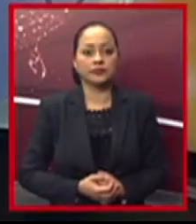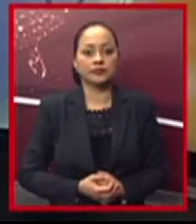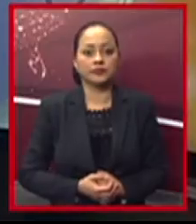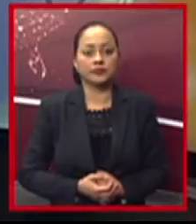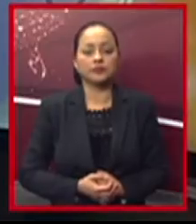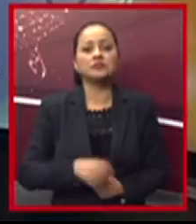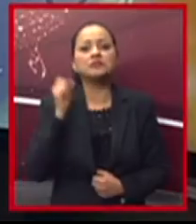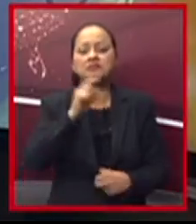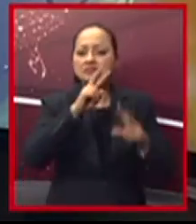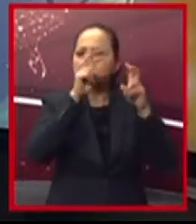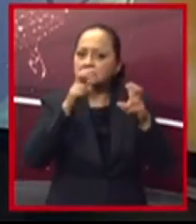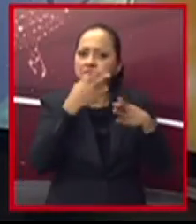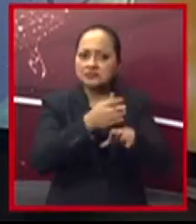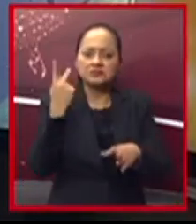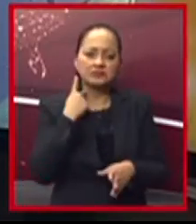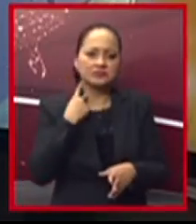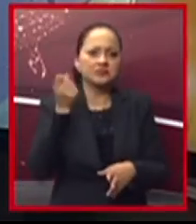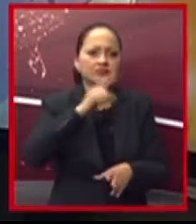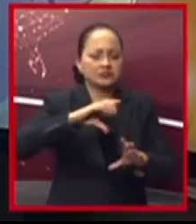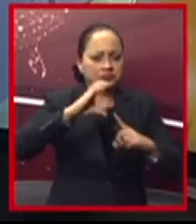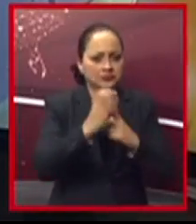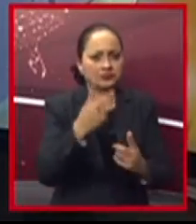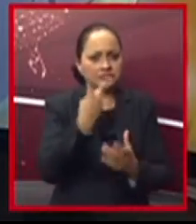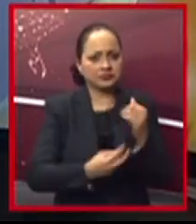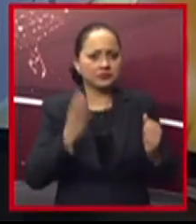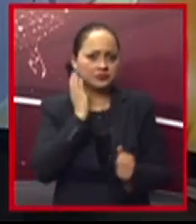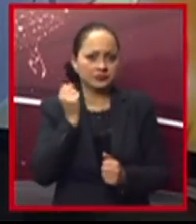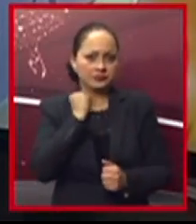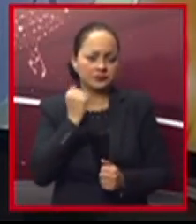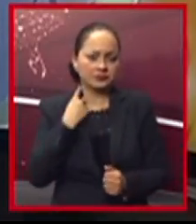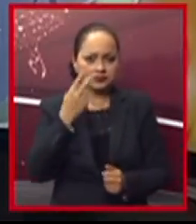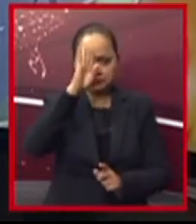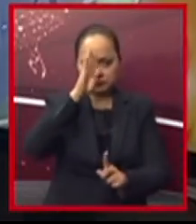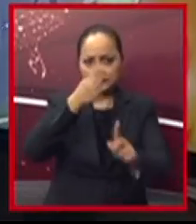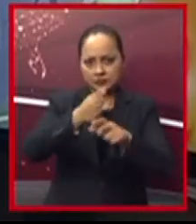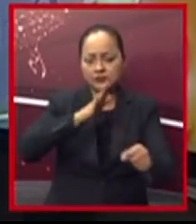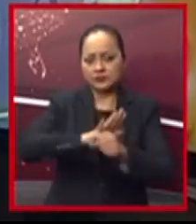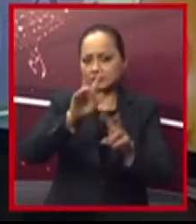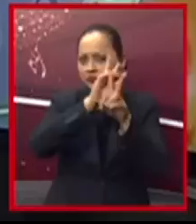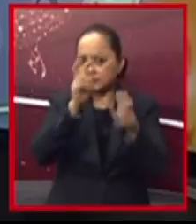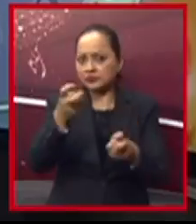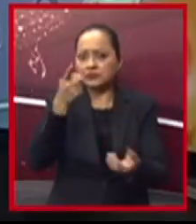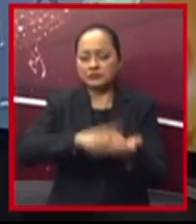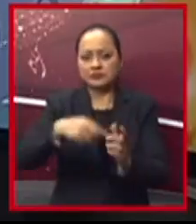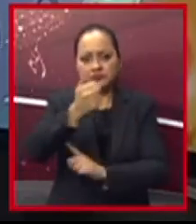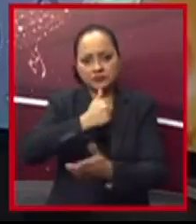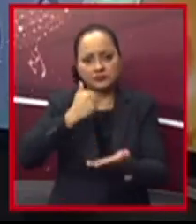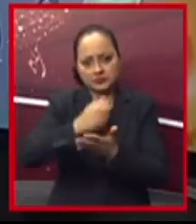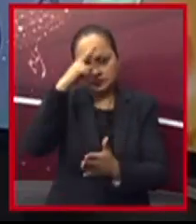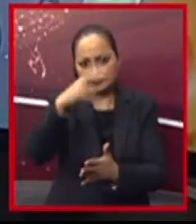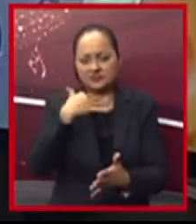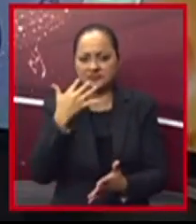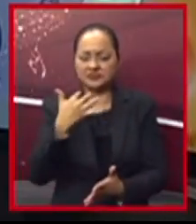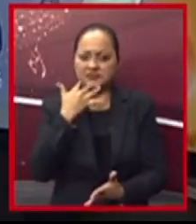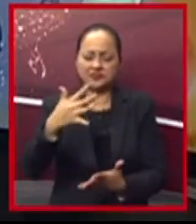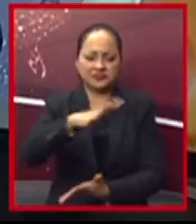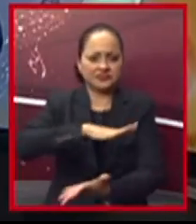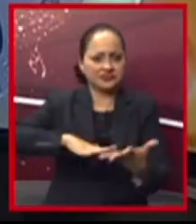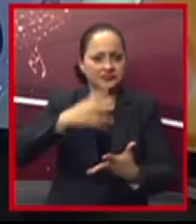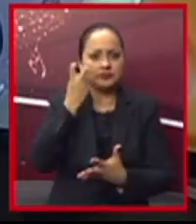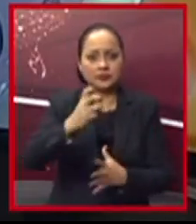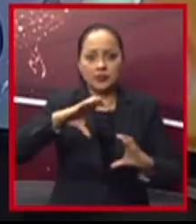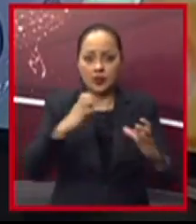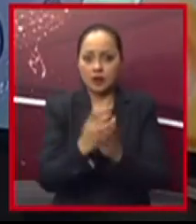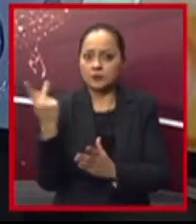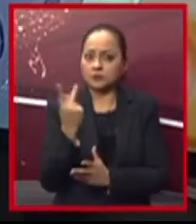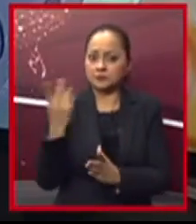Y bueno, la agenda política en la primera sesión de la Comisión Permanente fue dedicada a la contingencia ambiental en el Valle de México. Legisladores de ambas cámaras del Congreso